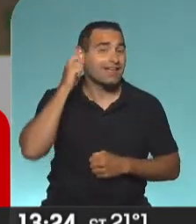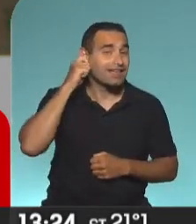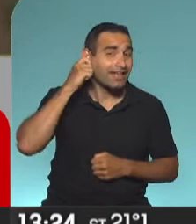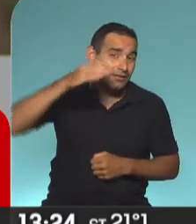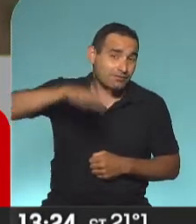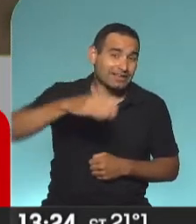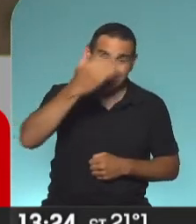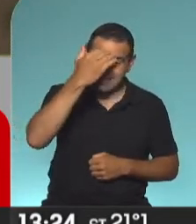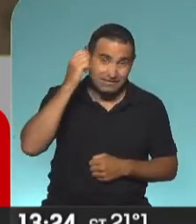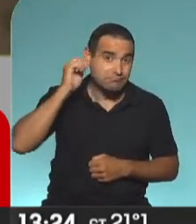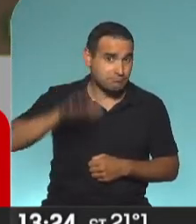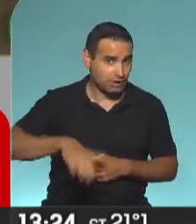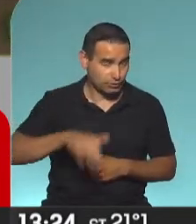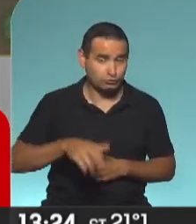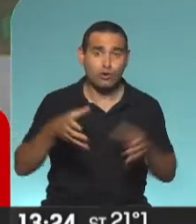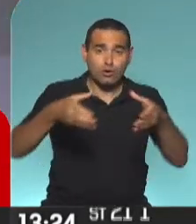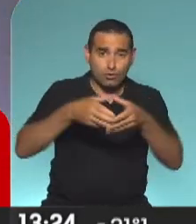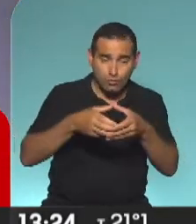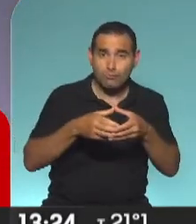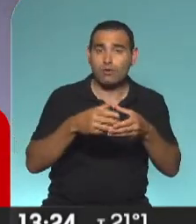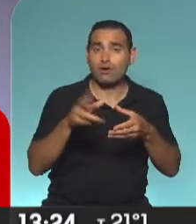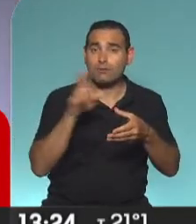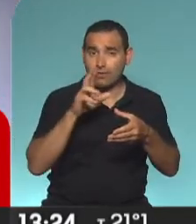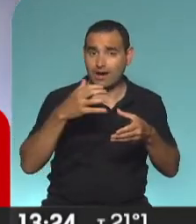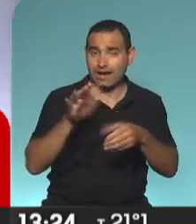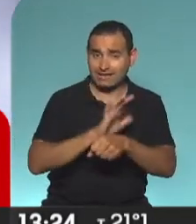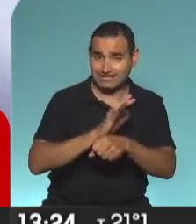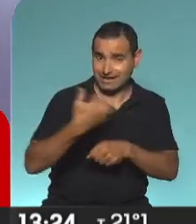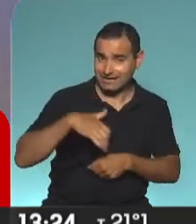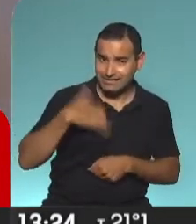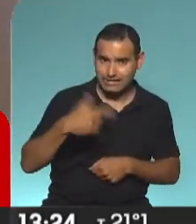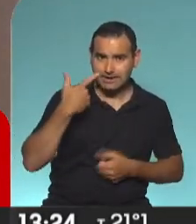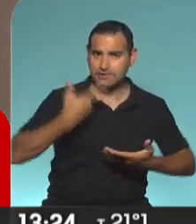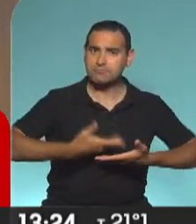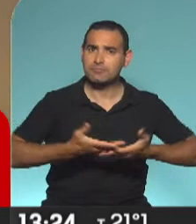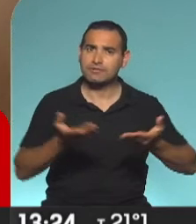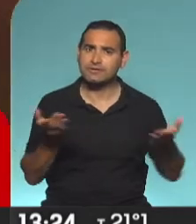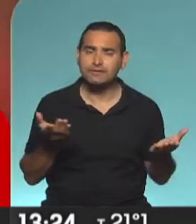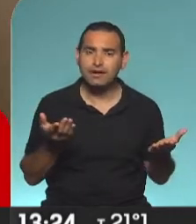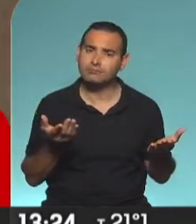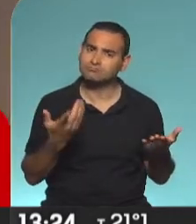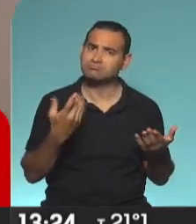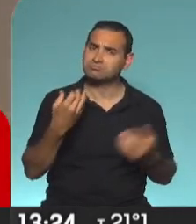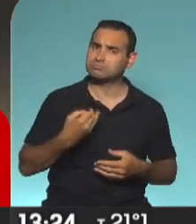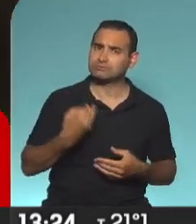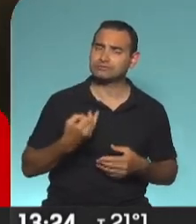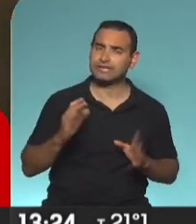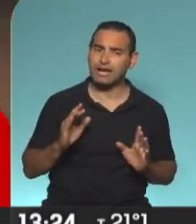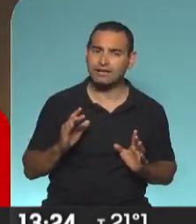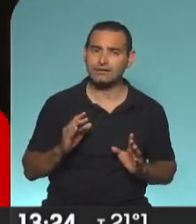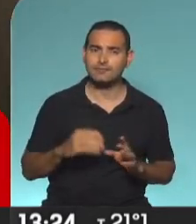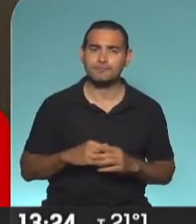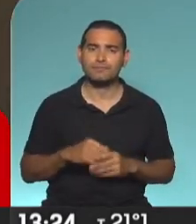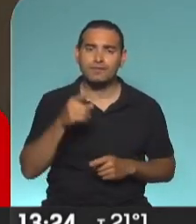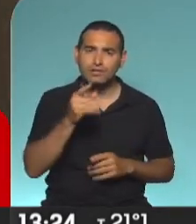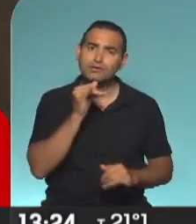de 15 años. La colectiva de actrices argentinas hizo en su presentación algo muy particular, que es centrarse